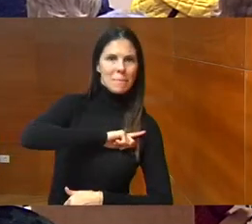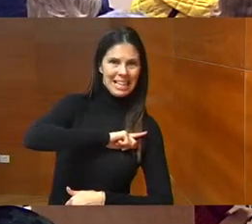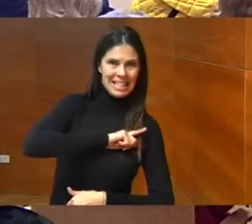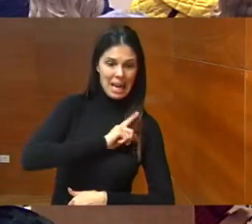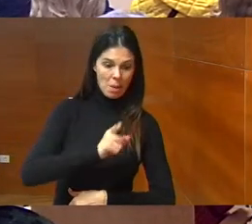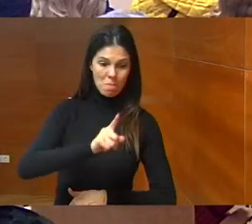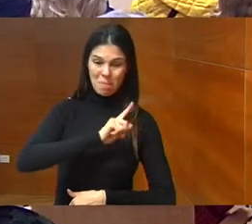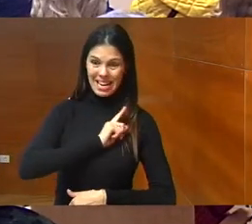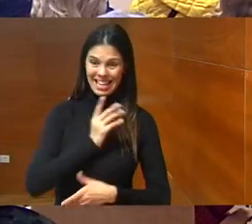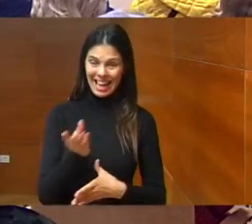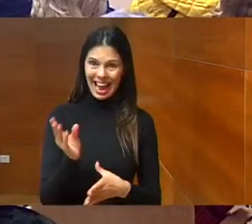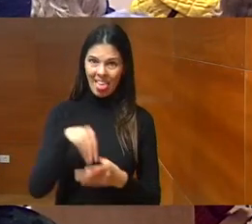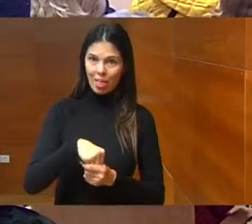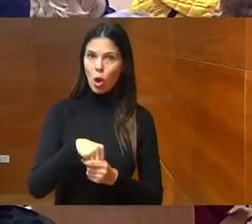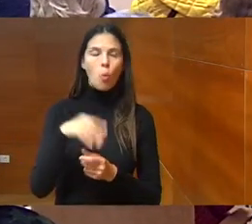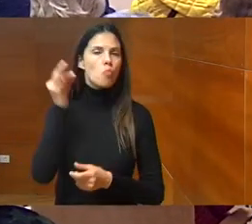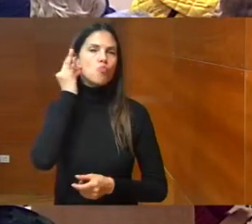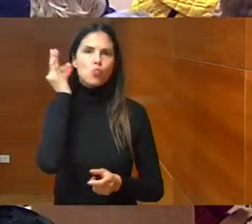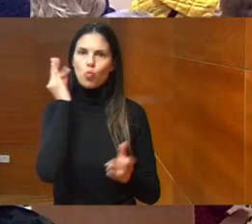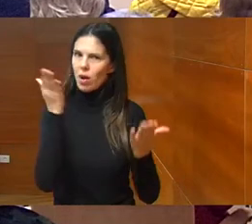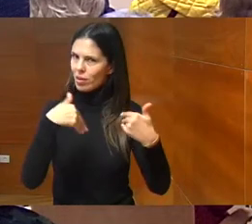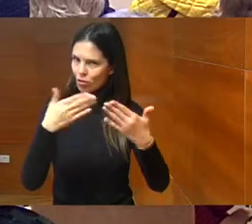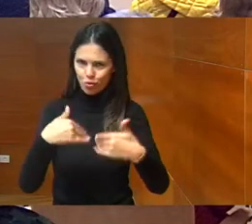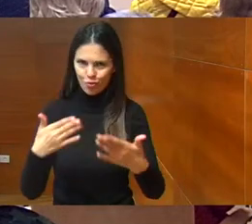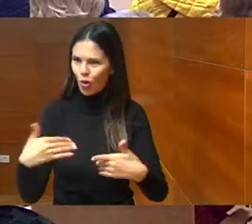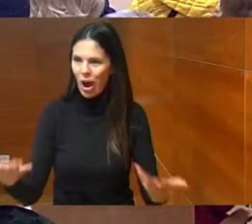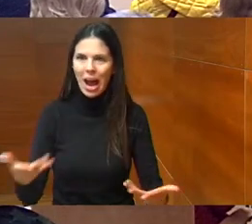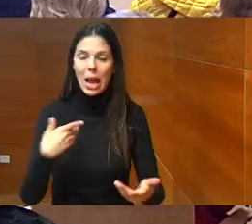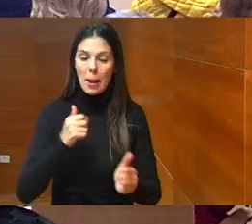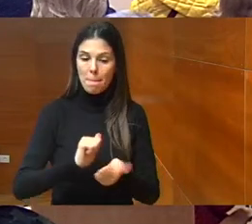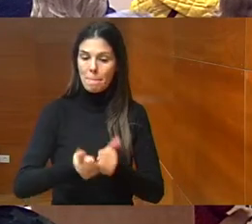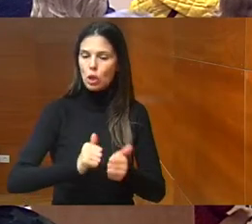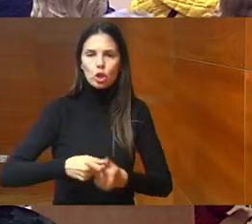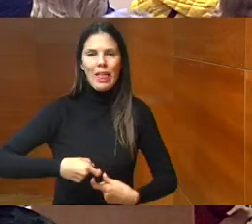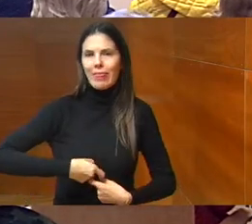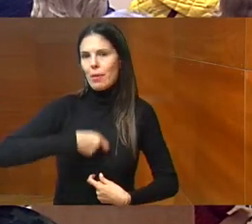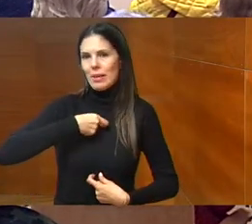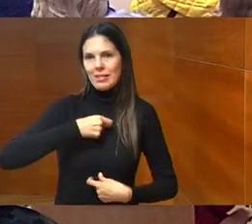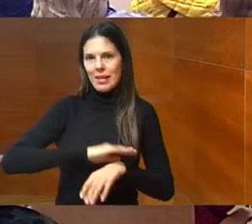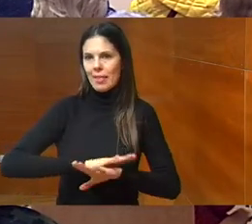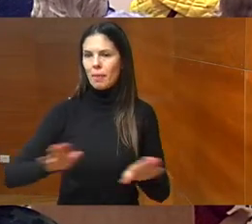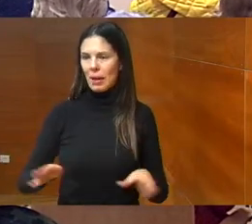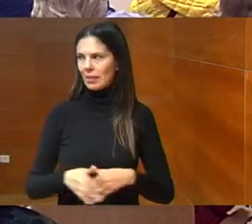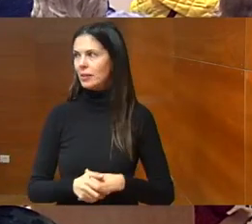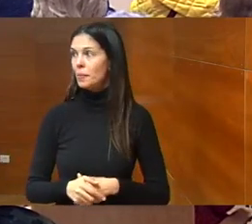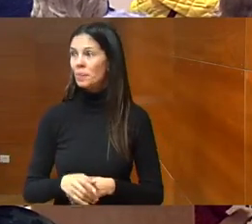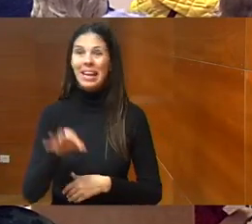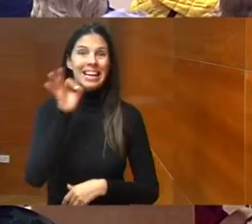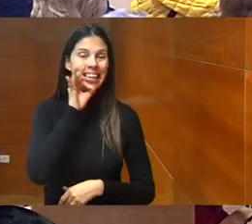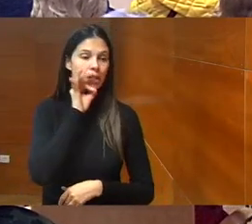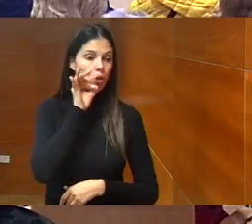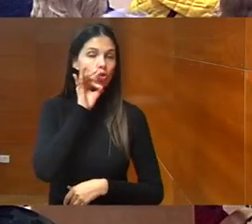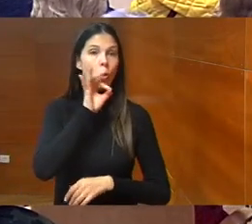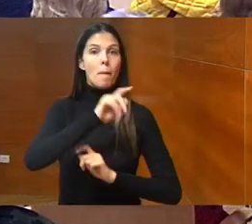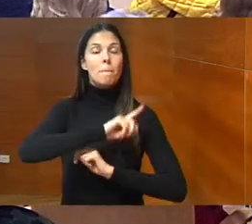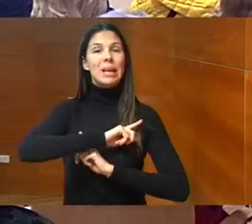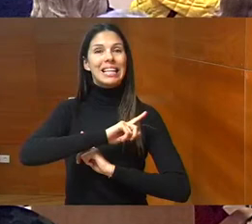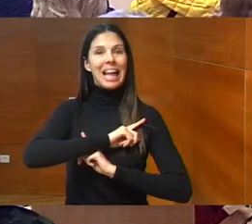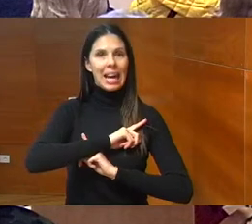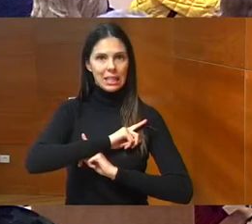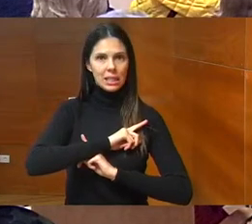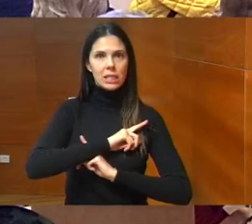de dos militares no había muelleres pilotos civis entre los gallegos militares